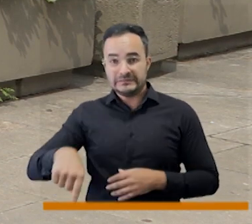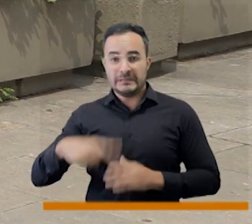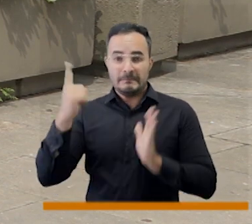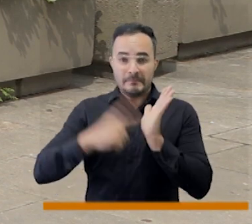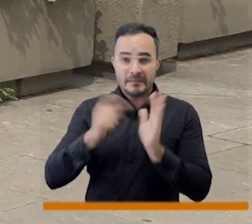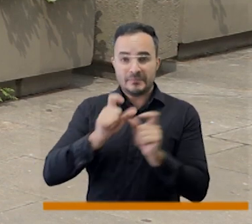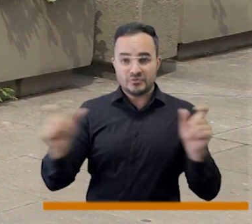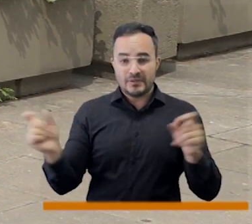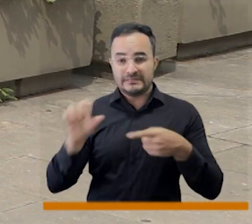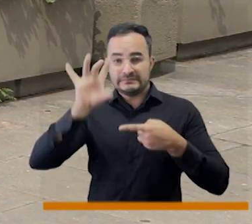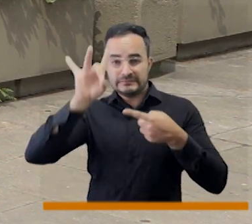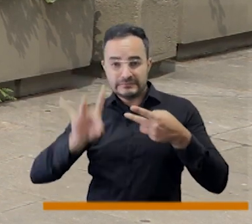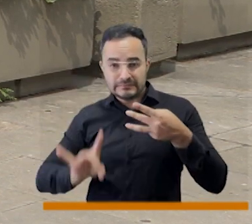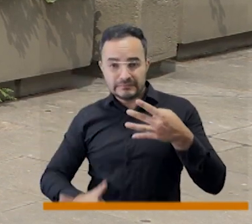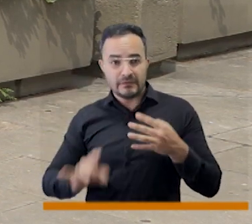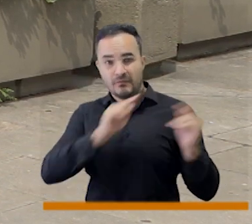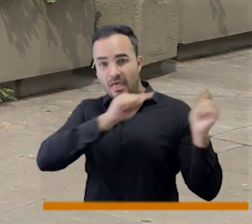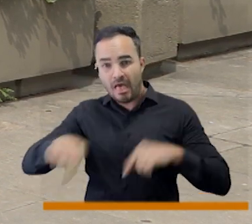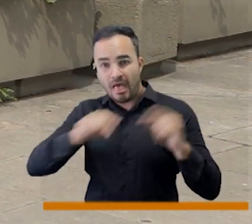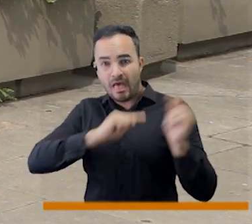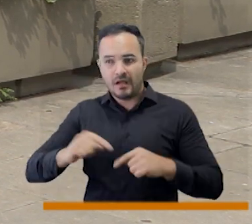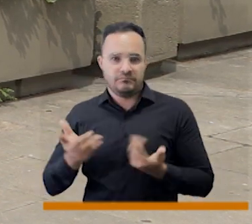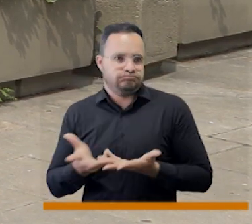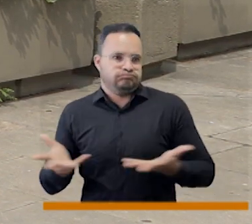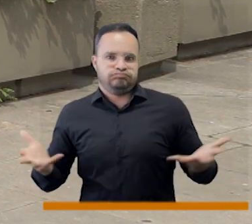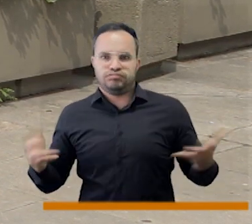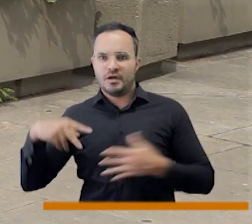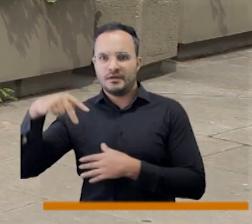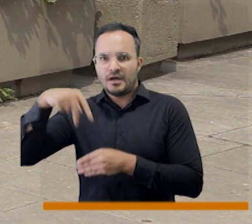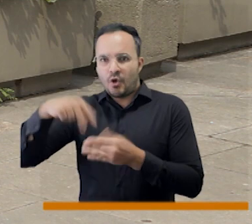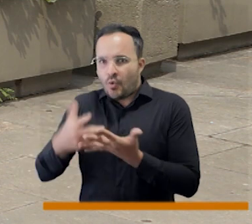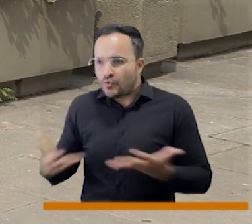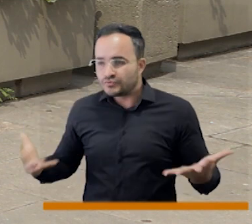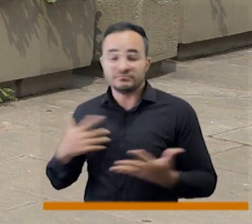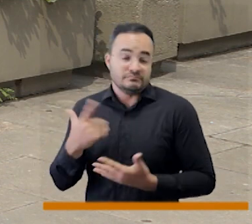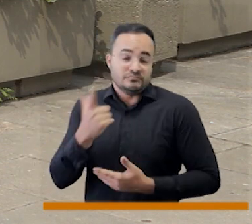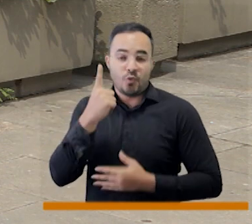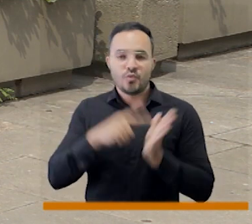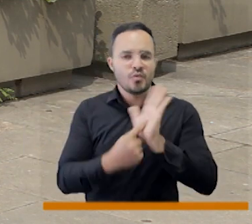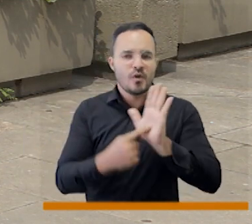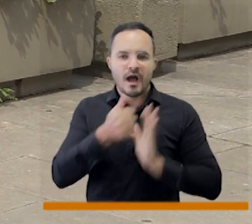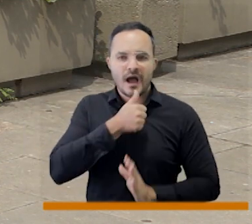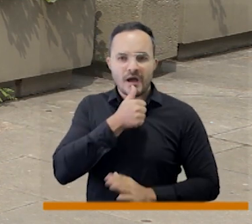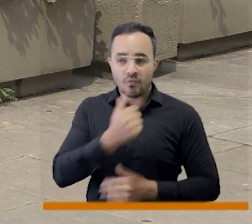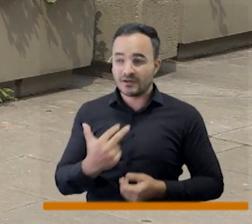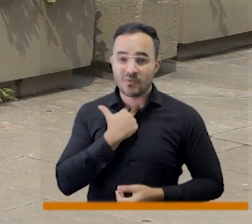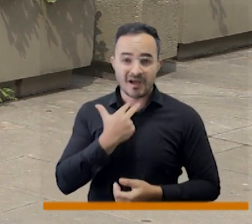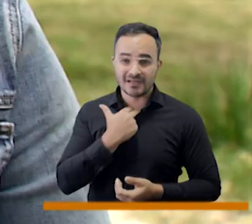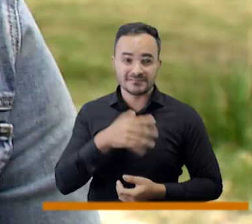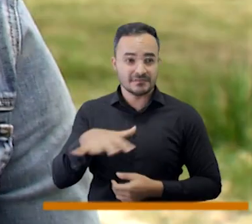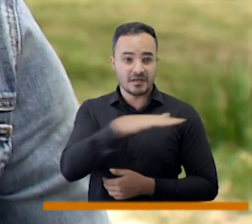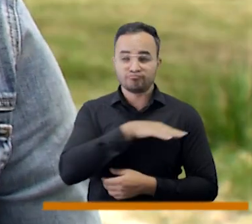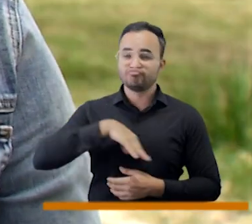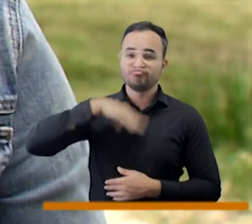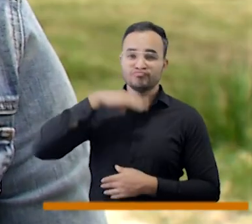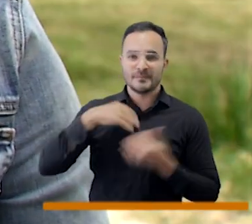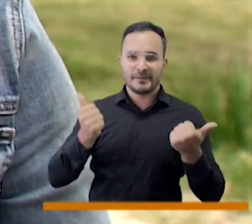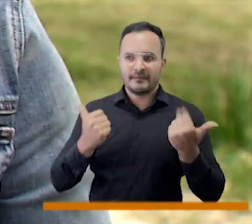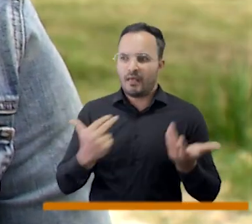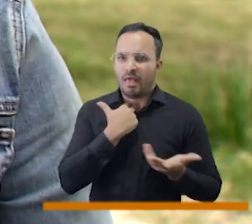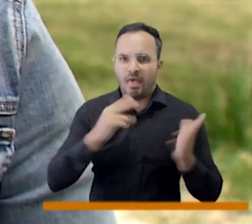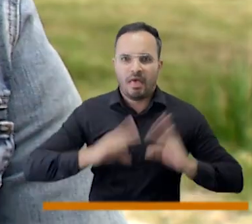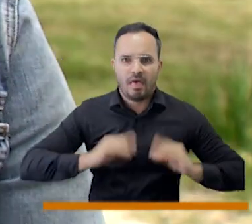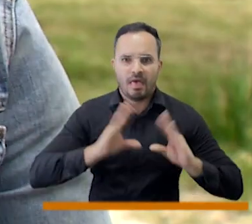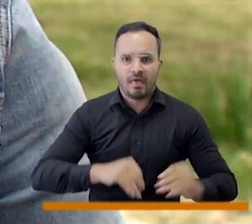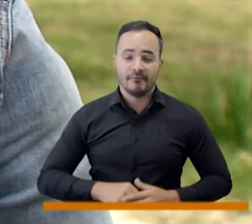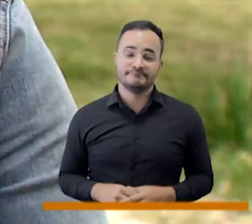este corregimiento pone al límite los recursos. Por ejemplo, el agua no alcanza para abastecer a todos. El llamado a la